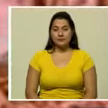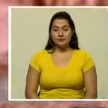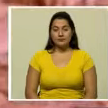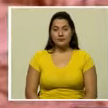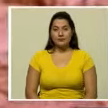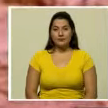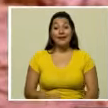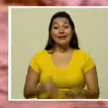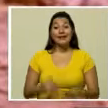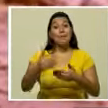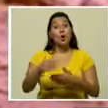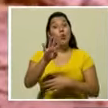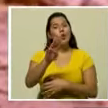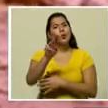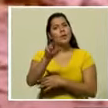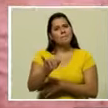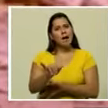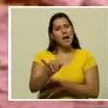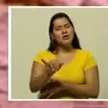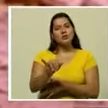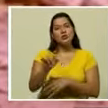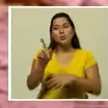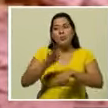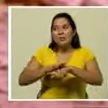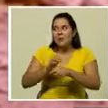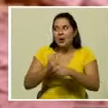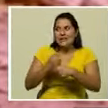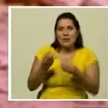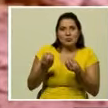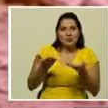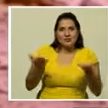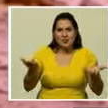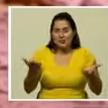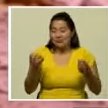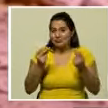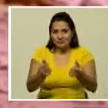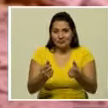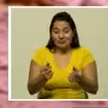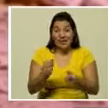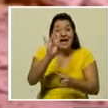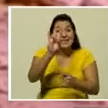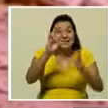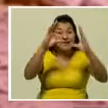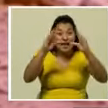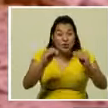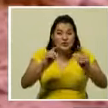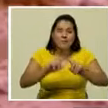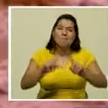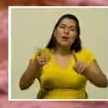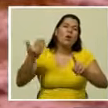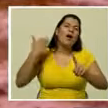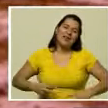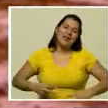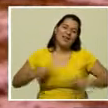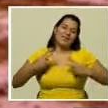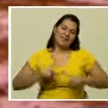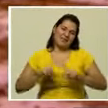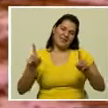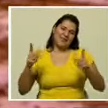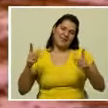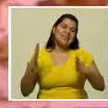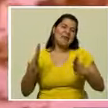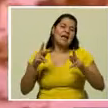El del 4 de mayo no dejó mucho margen de maniobra. Aunque fue a las 7 de la noche, la vida era diferente. Era una hora de estar temprano